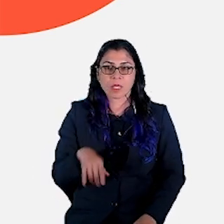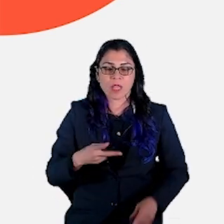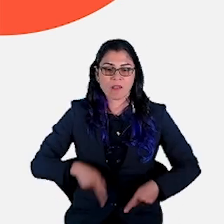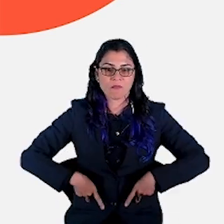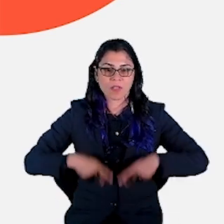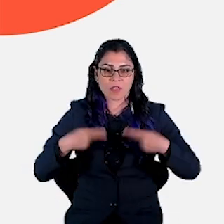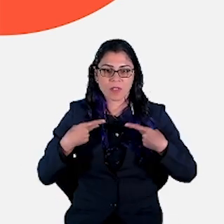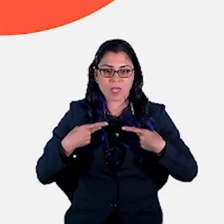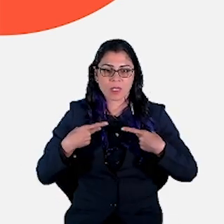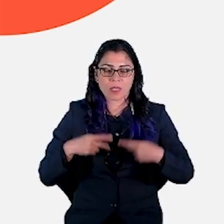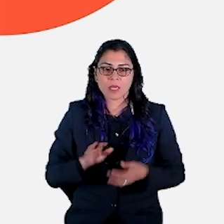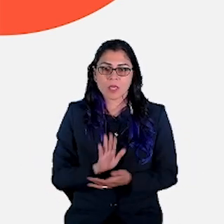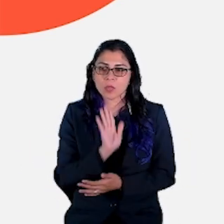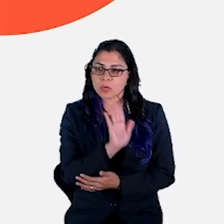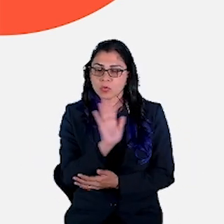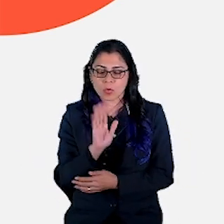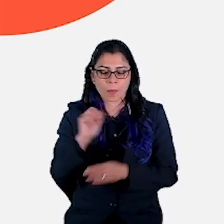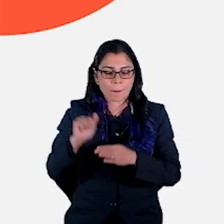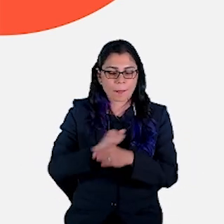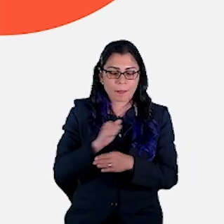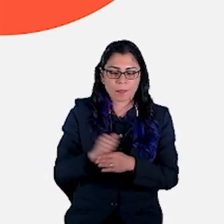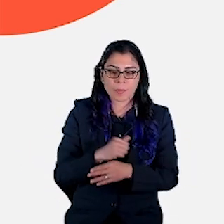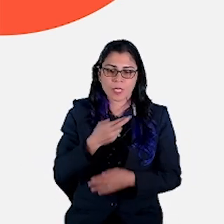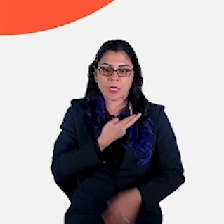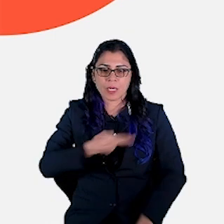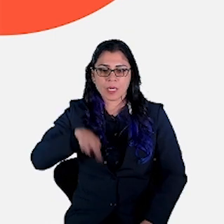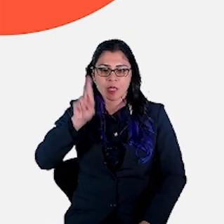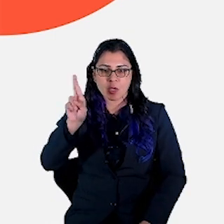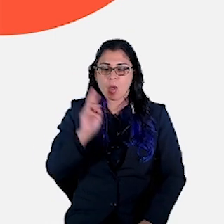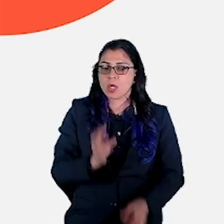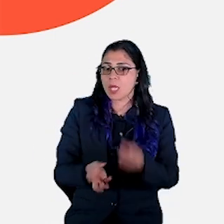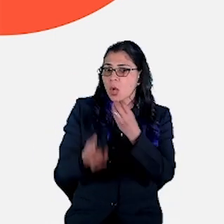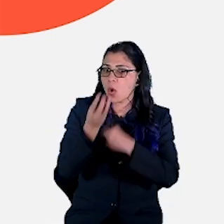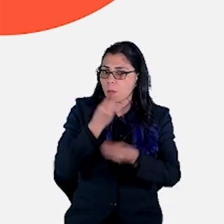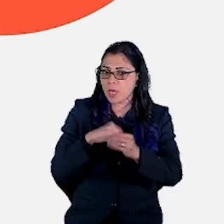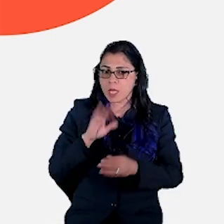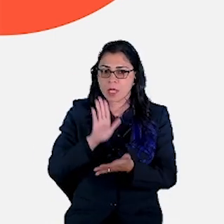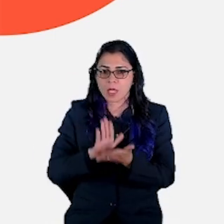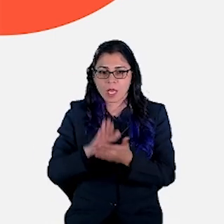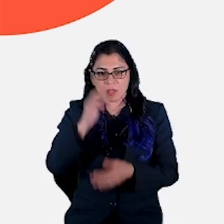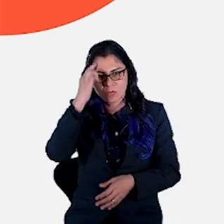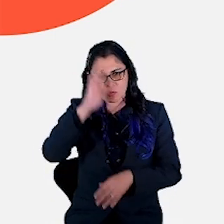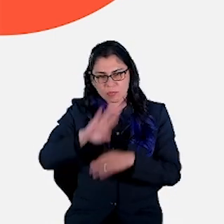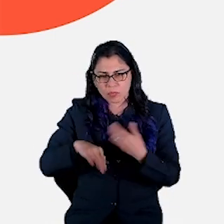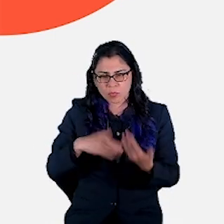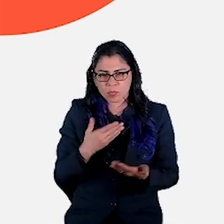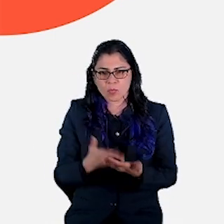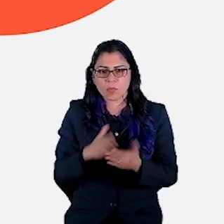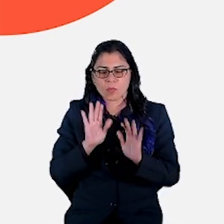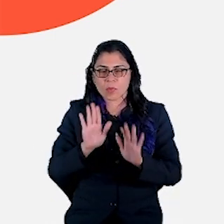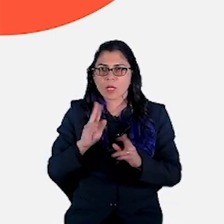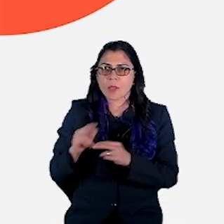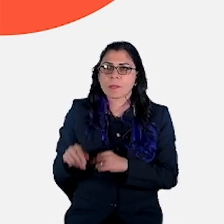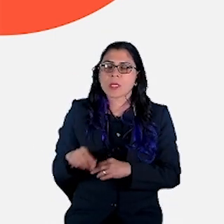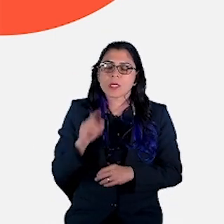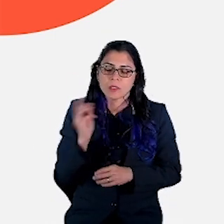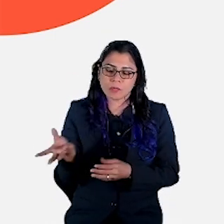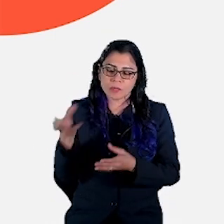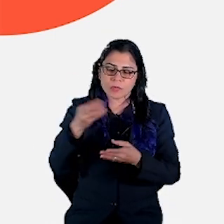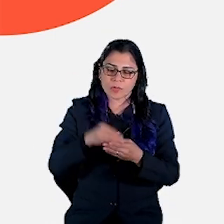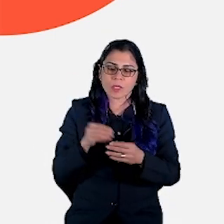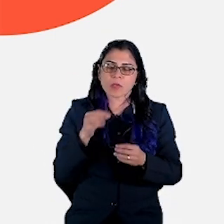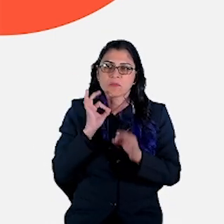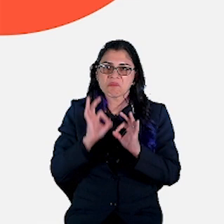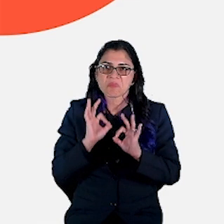viviendo con sus prácticas de su religión su gastronomía toda esta gran conmovió que llega muy bien en